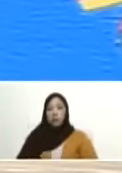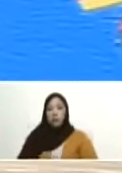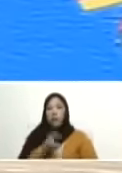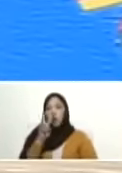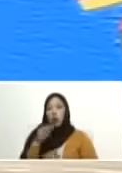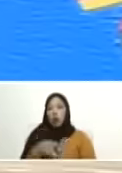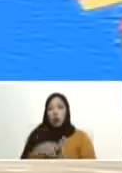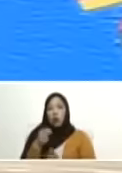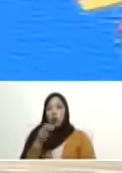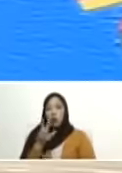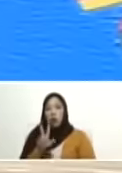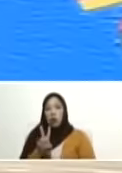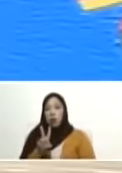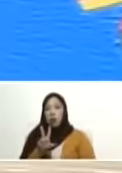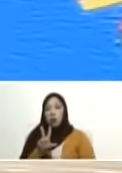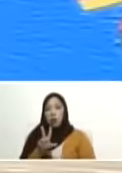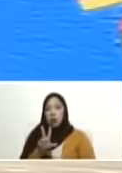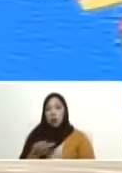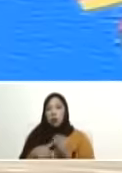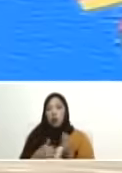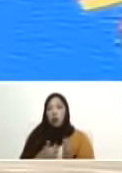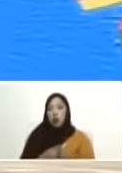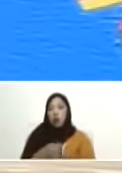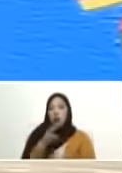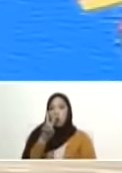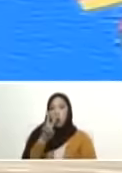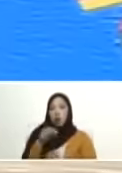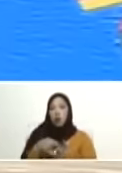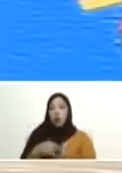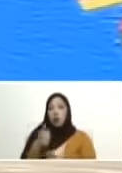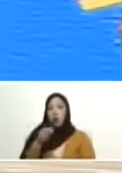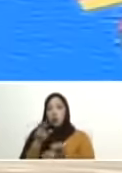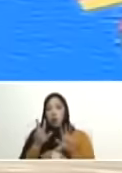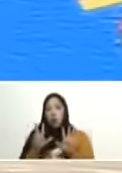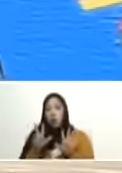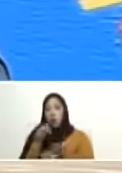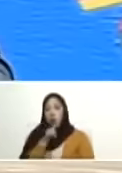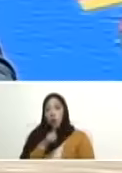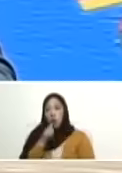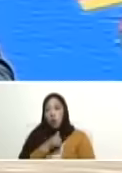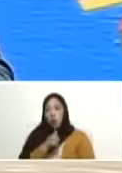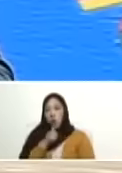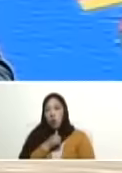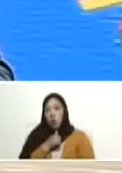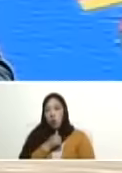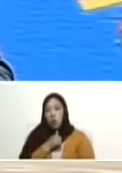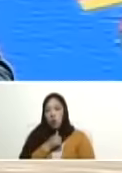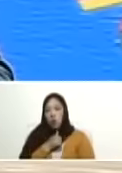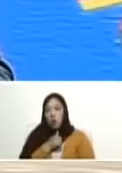2013 y 2018, recientemente.